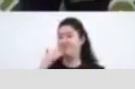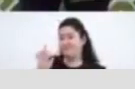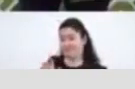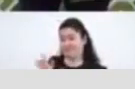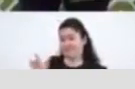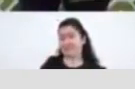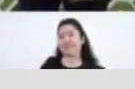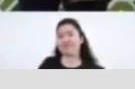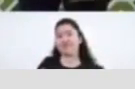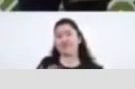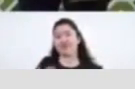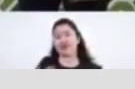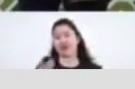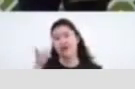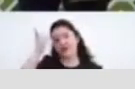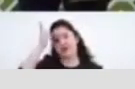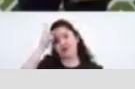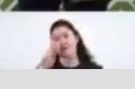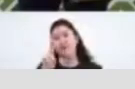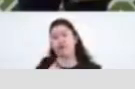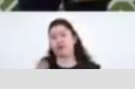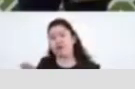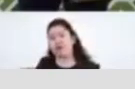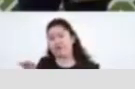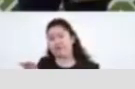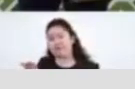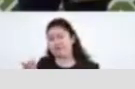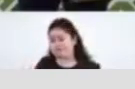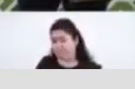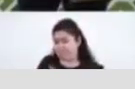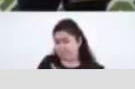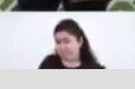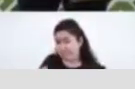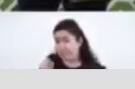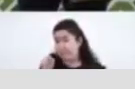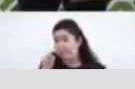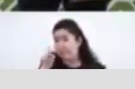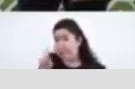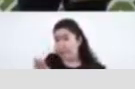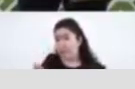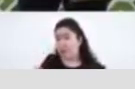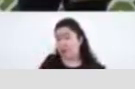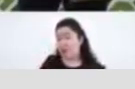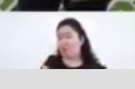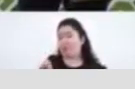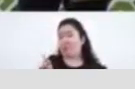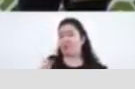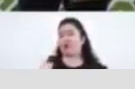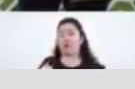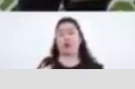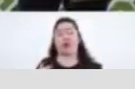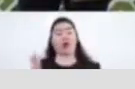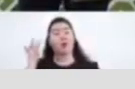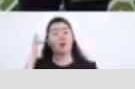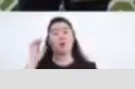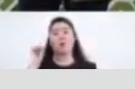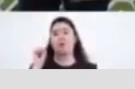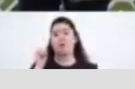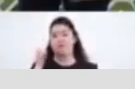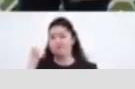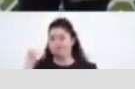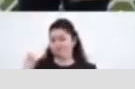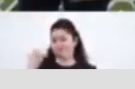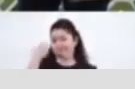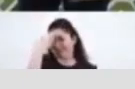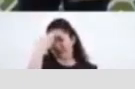sentido, doctora, ¿haría usted un llamado pues para que no se use el influyentismo o se intente engañar a